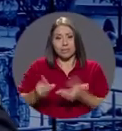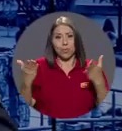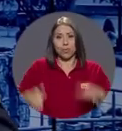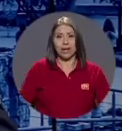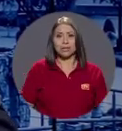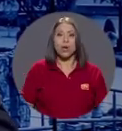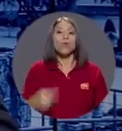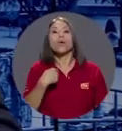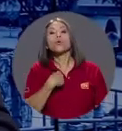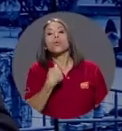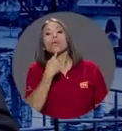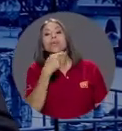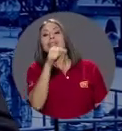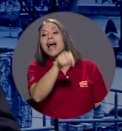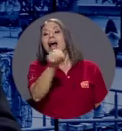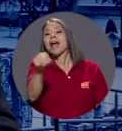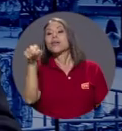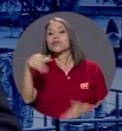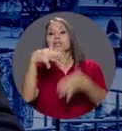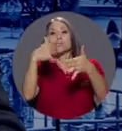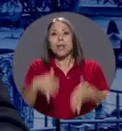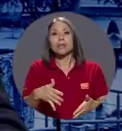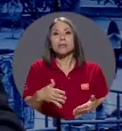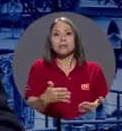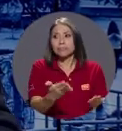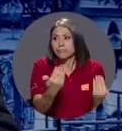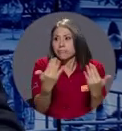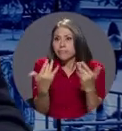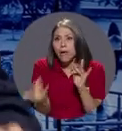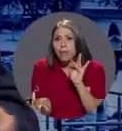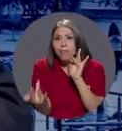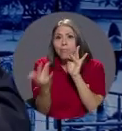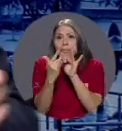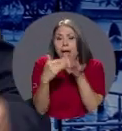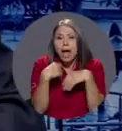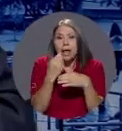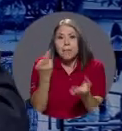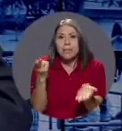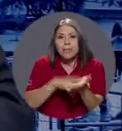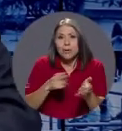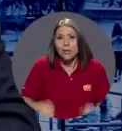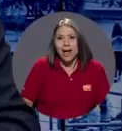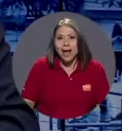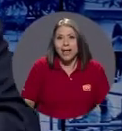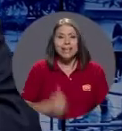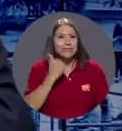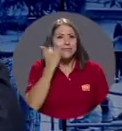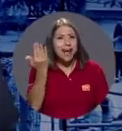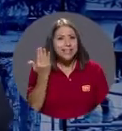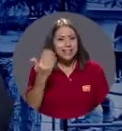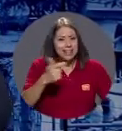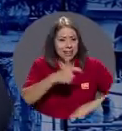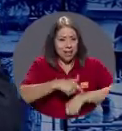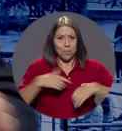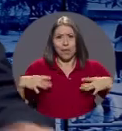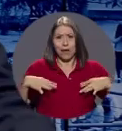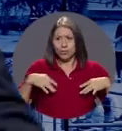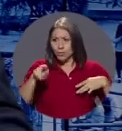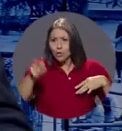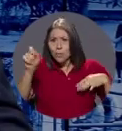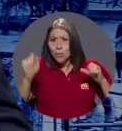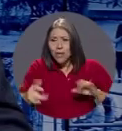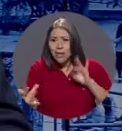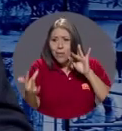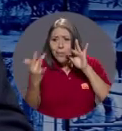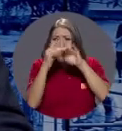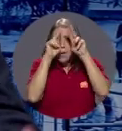públicas, que cuando uno les dice a los muchachos, entre, haga la matrícula, es fácil, en vacaciones usted entra y hace la